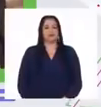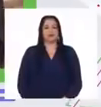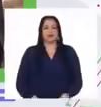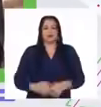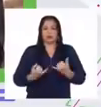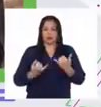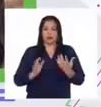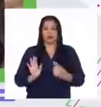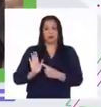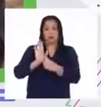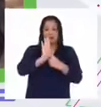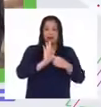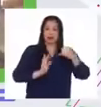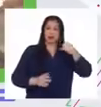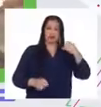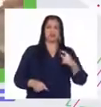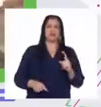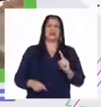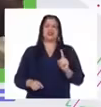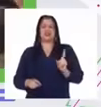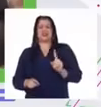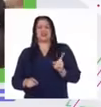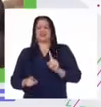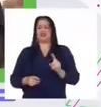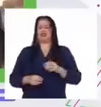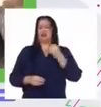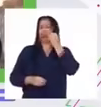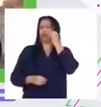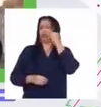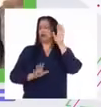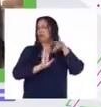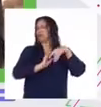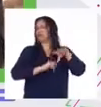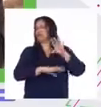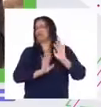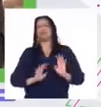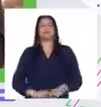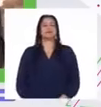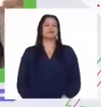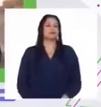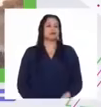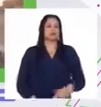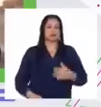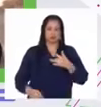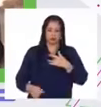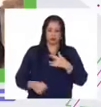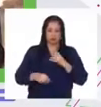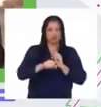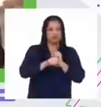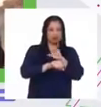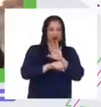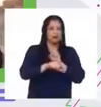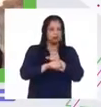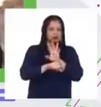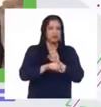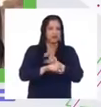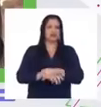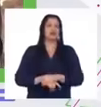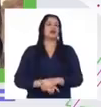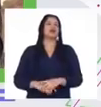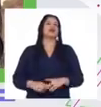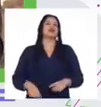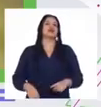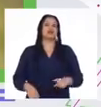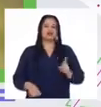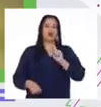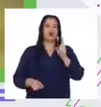Pero hoy muestra esto de la juventud. No, estas son tonterías y medios, se dicen, ¿no? Entonces yo pues te recomiendo, no ignores lo que es